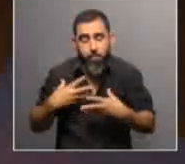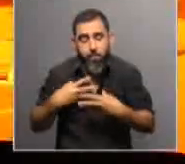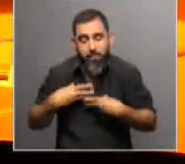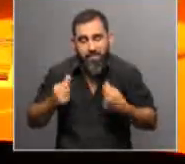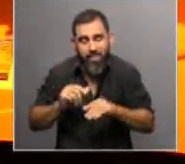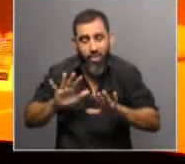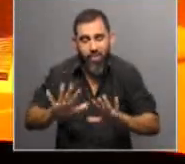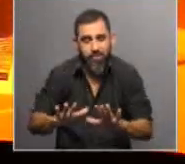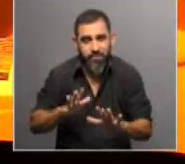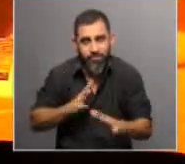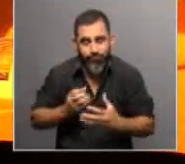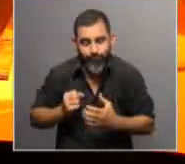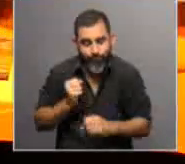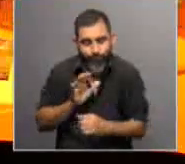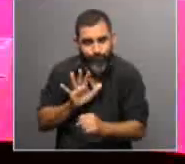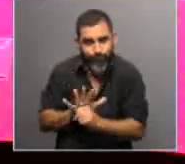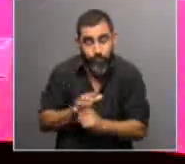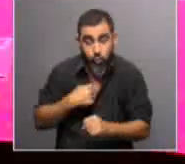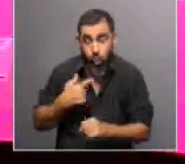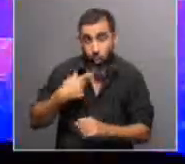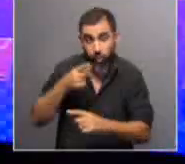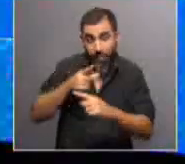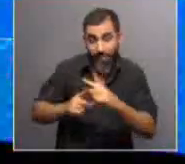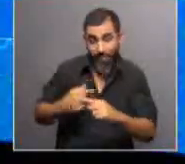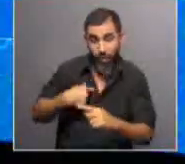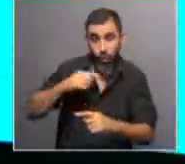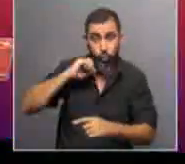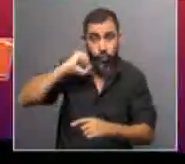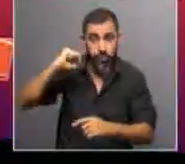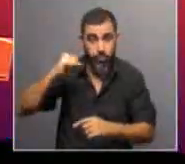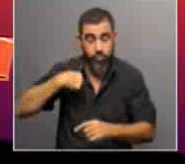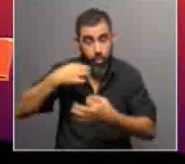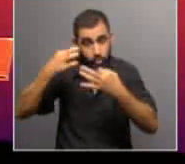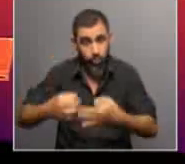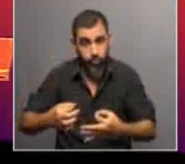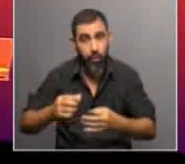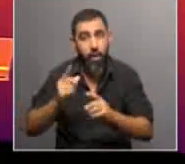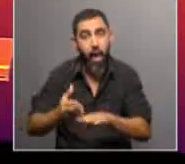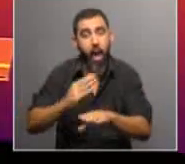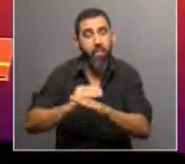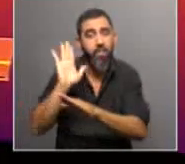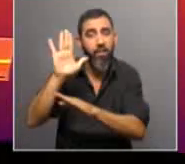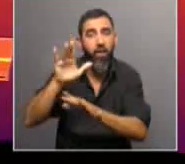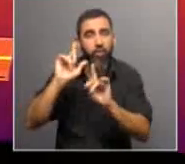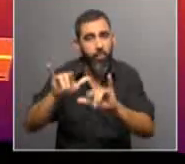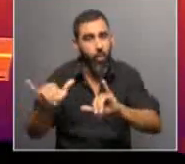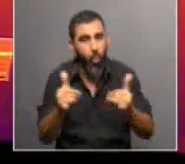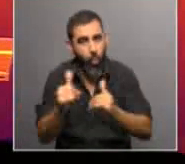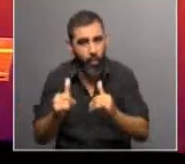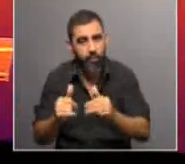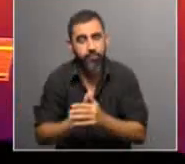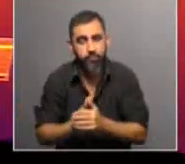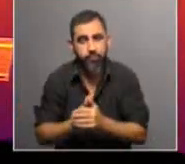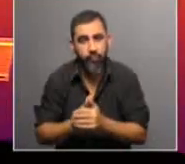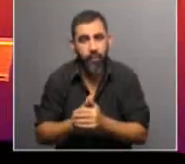me pierdo, uno de mis tíos le suicidió. Él fue un basquetbolista también. Ah, mira, sí, Satoru,